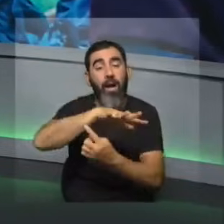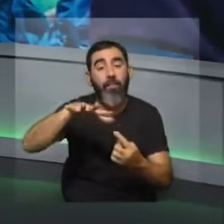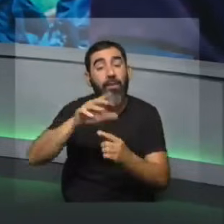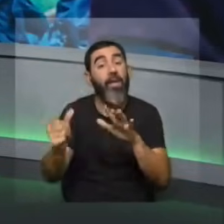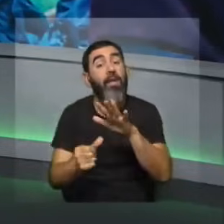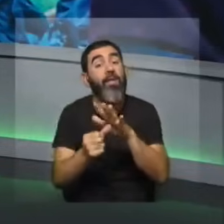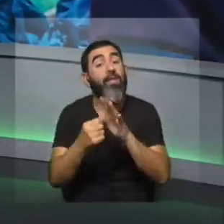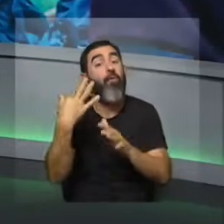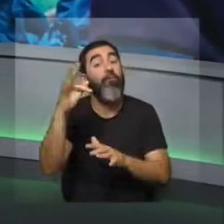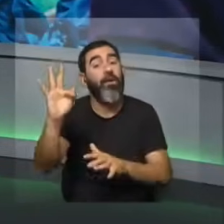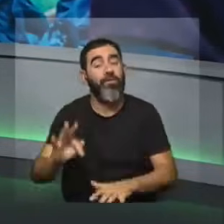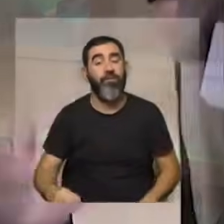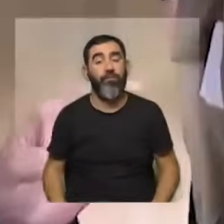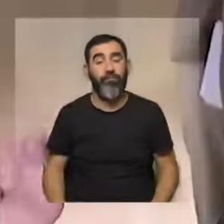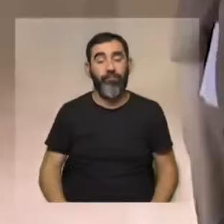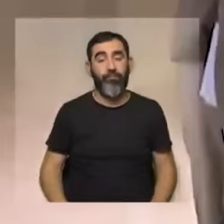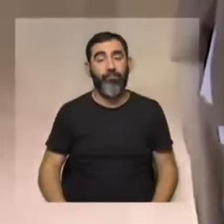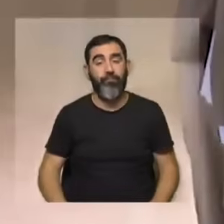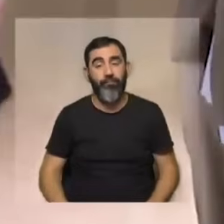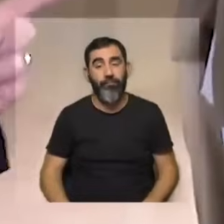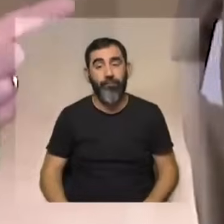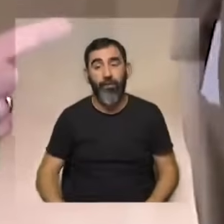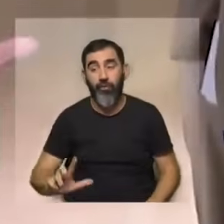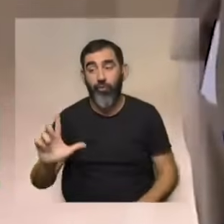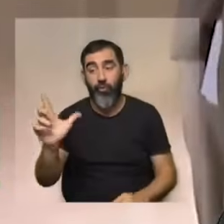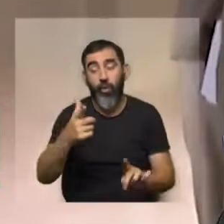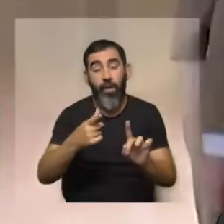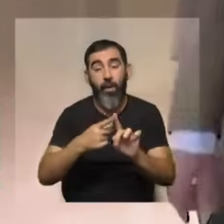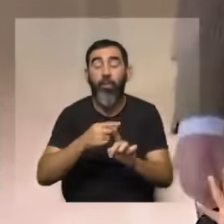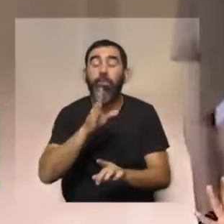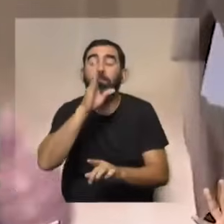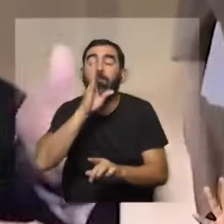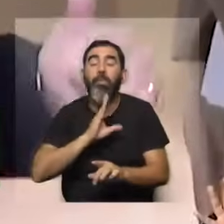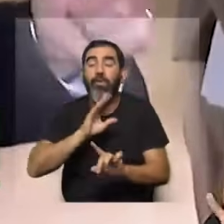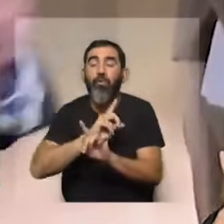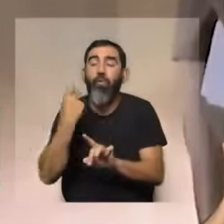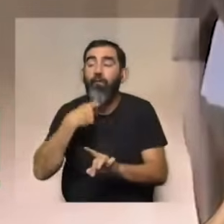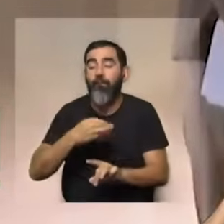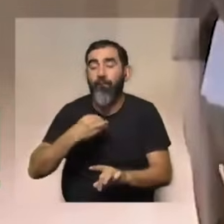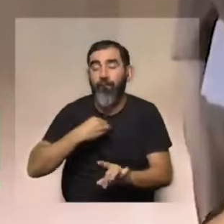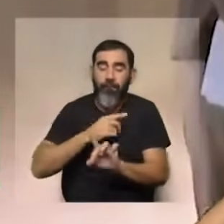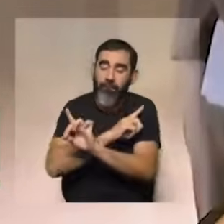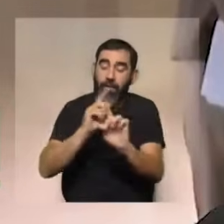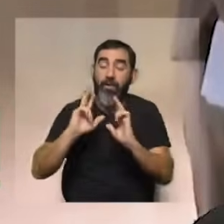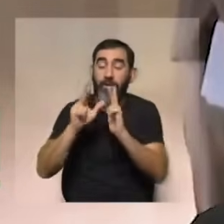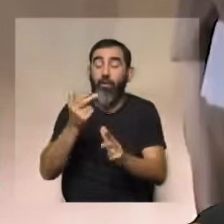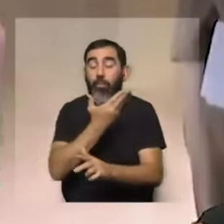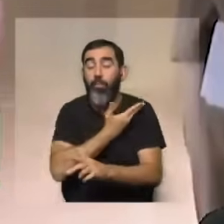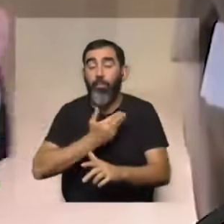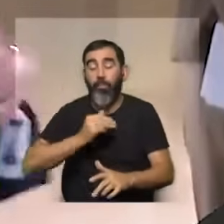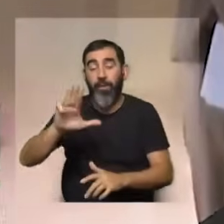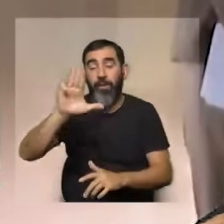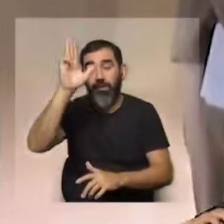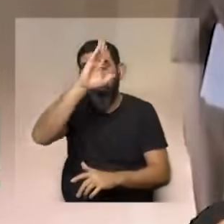encabezados por Francia. Si no hay acuerdo, paciencia. No fue por falta de voluntad, señaló el presidente